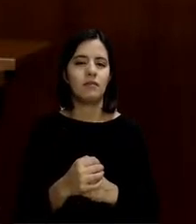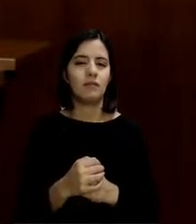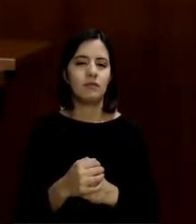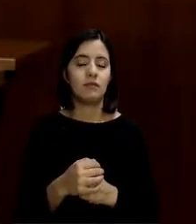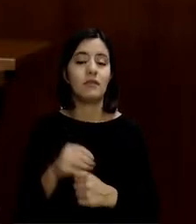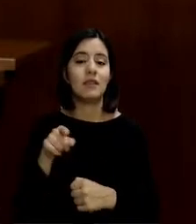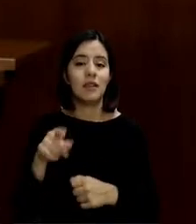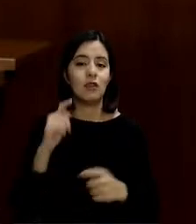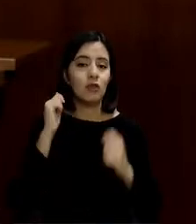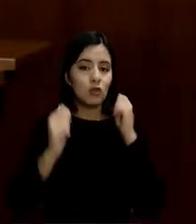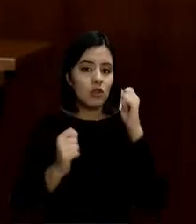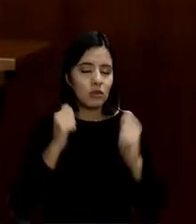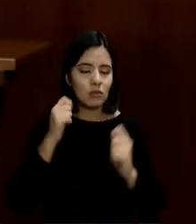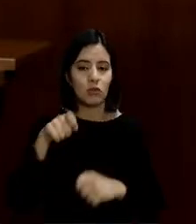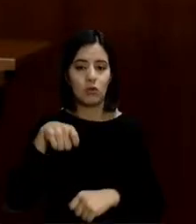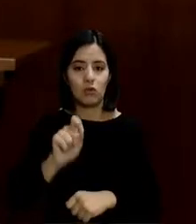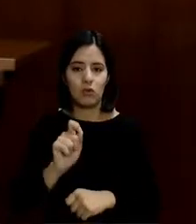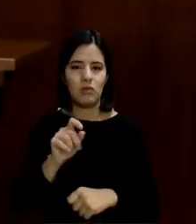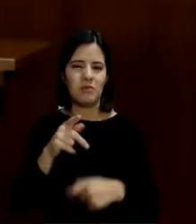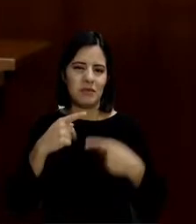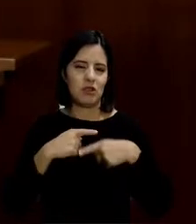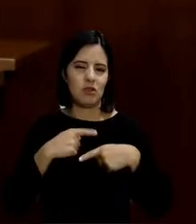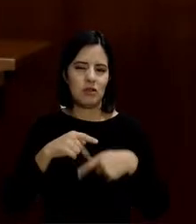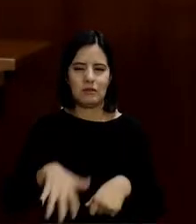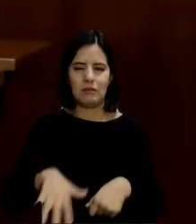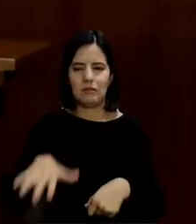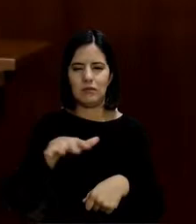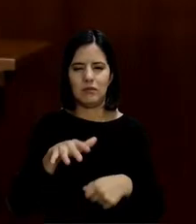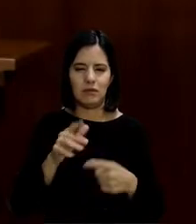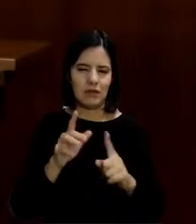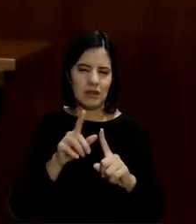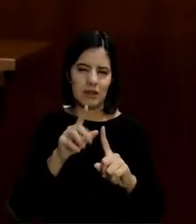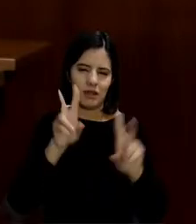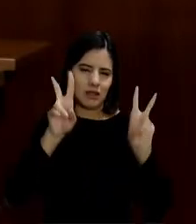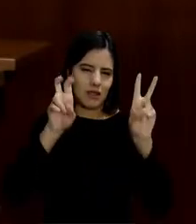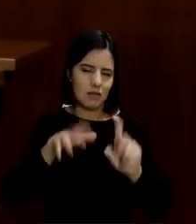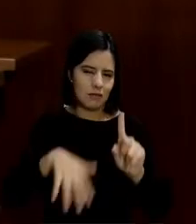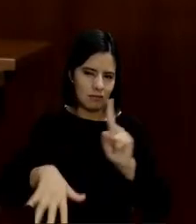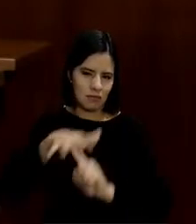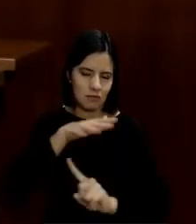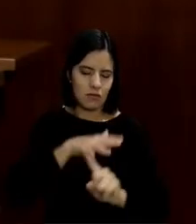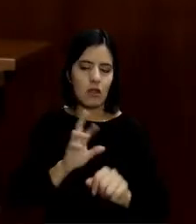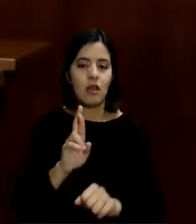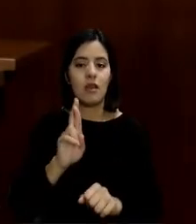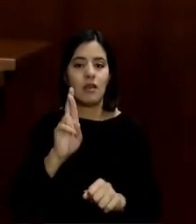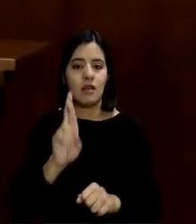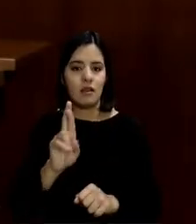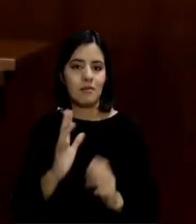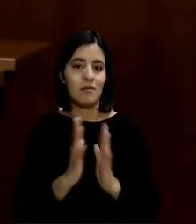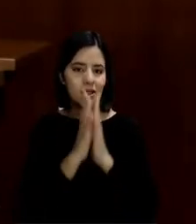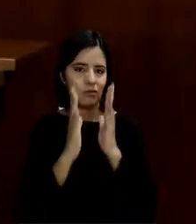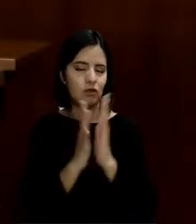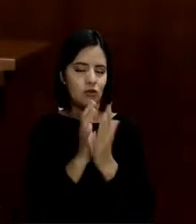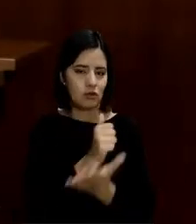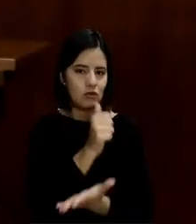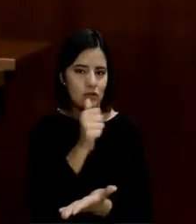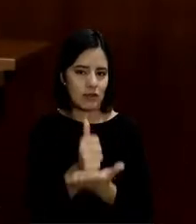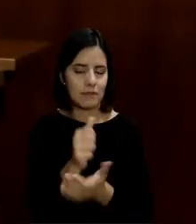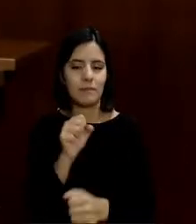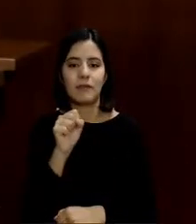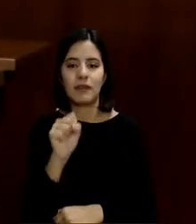de población, territorio municipal y asuntos metropolitanos, R, de participación ciudadana,